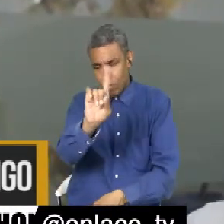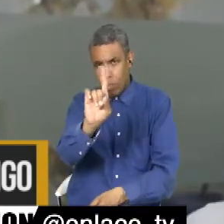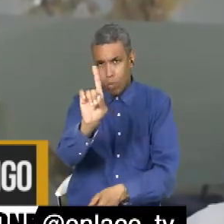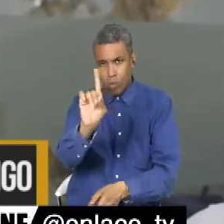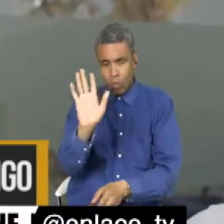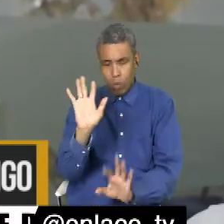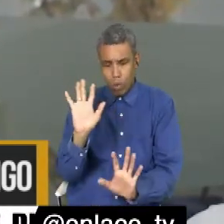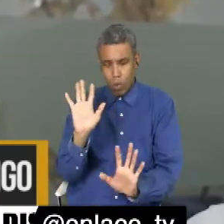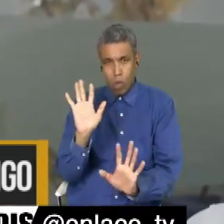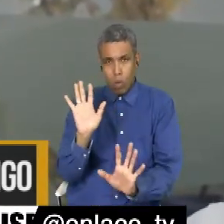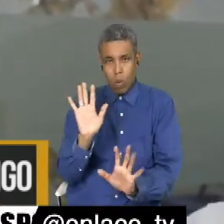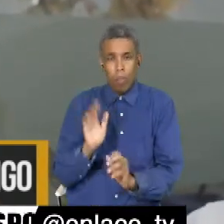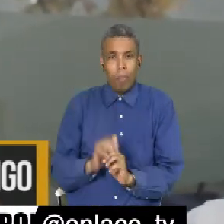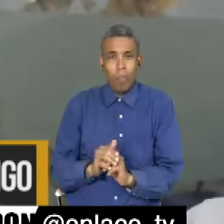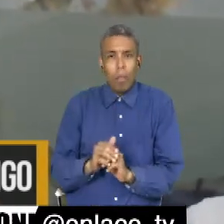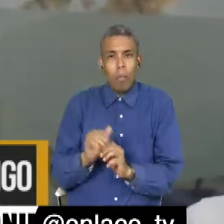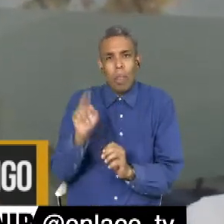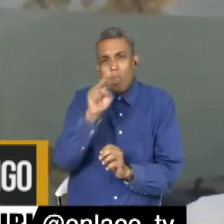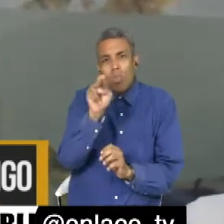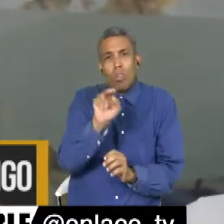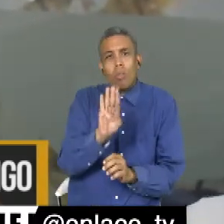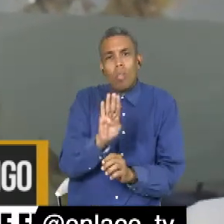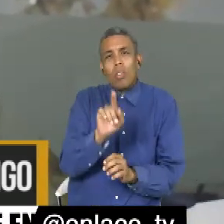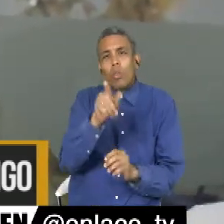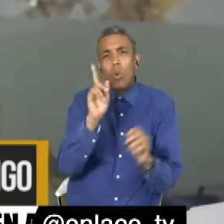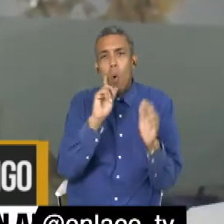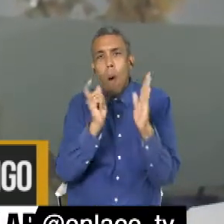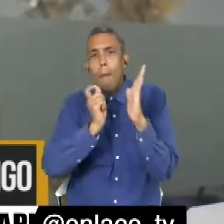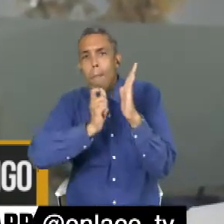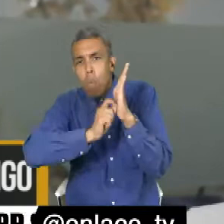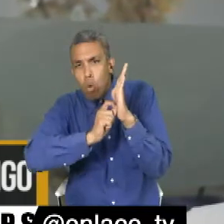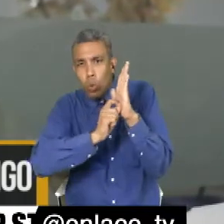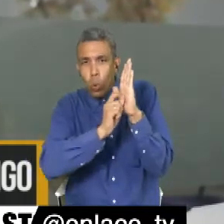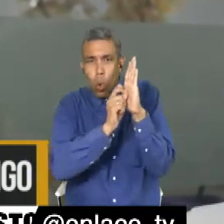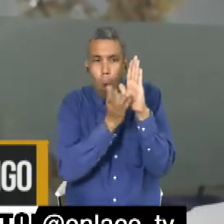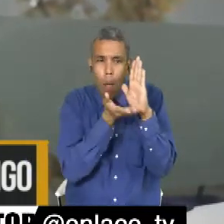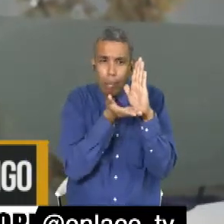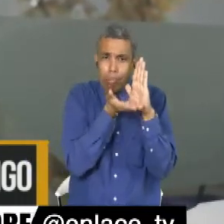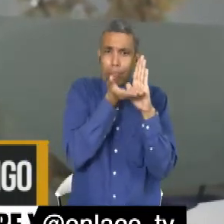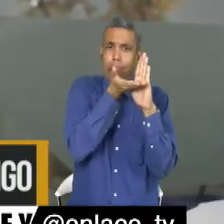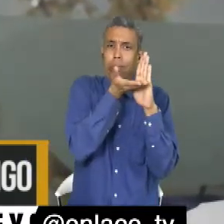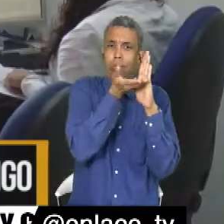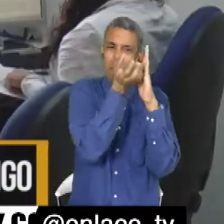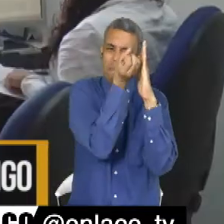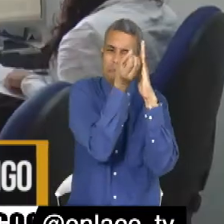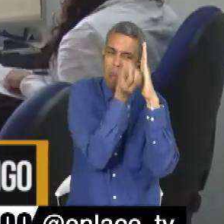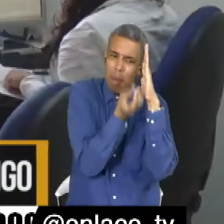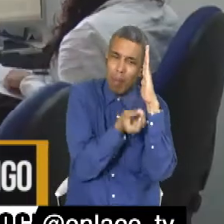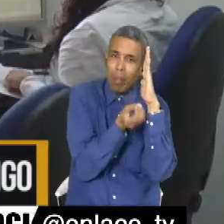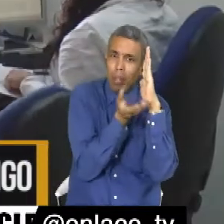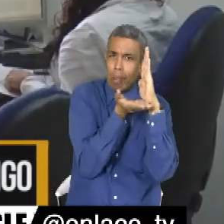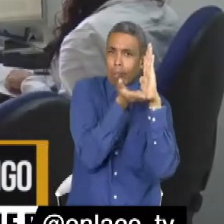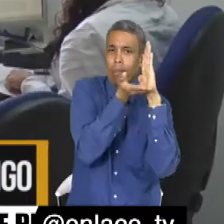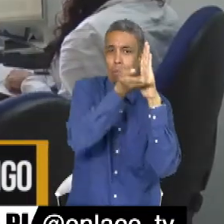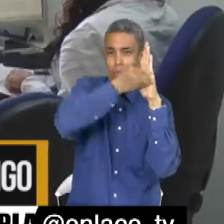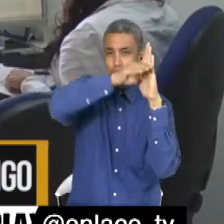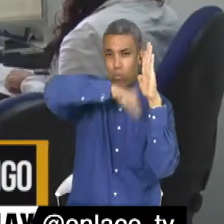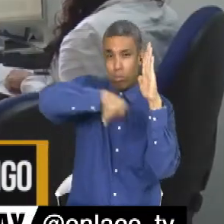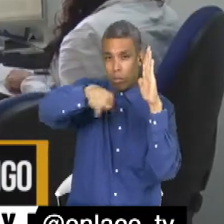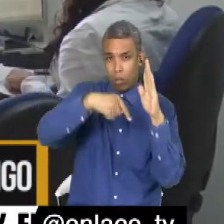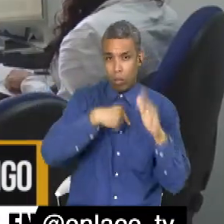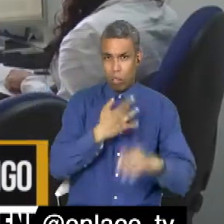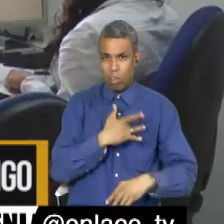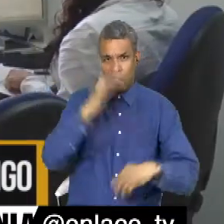momento la situación que tiene como el puntaje que se necesita. El único requisito es ese. Por supuesto, no